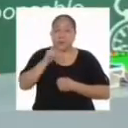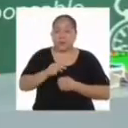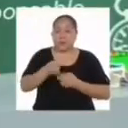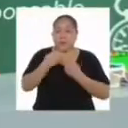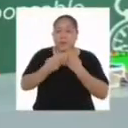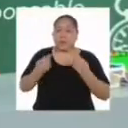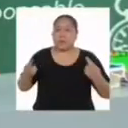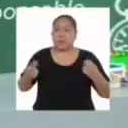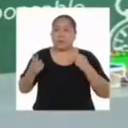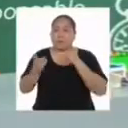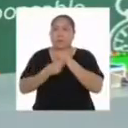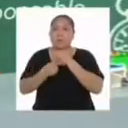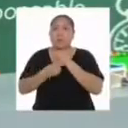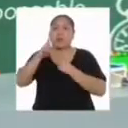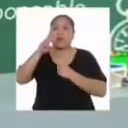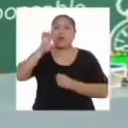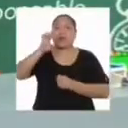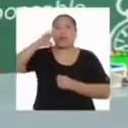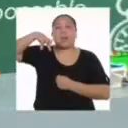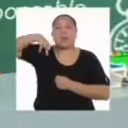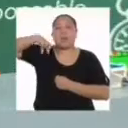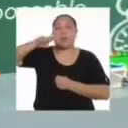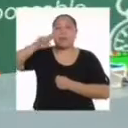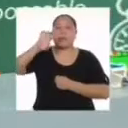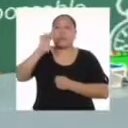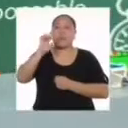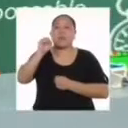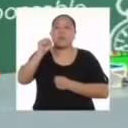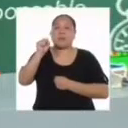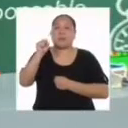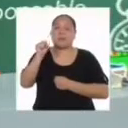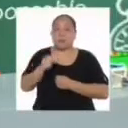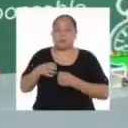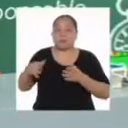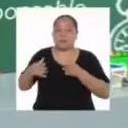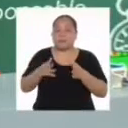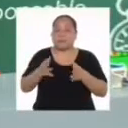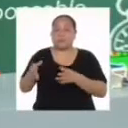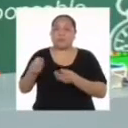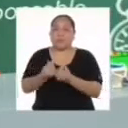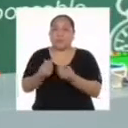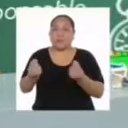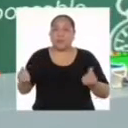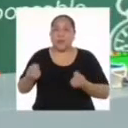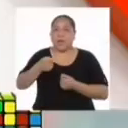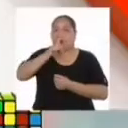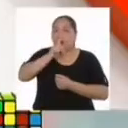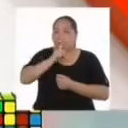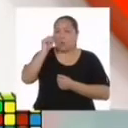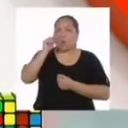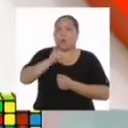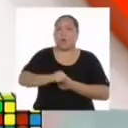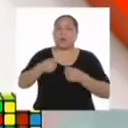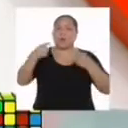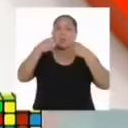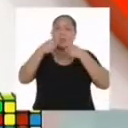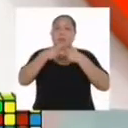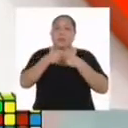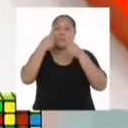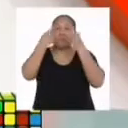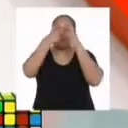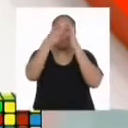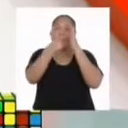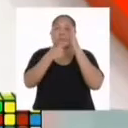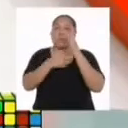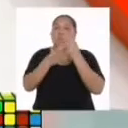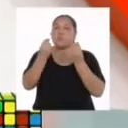Este recurso es contenido en represas para ser derivado a regadíos, agua potable, generación de energía, etc. Pero en